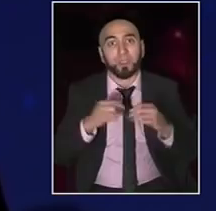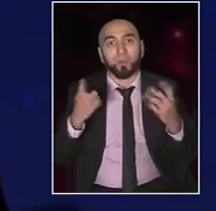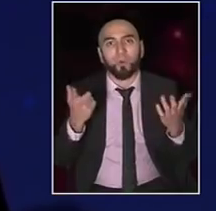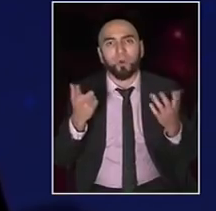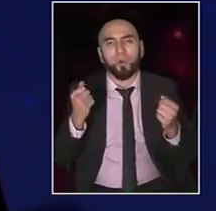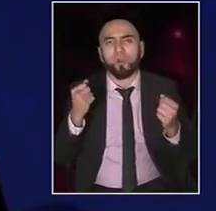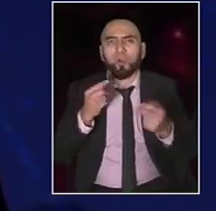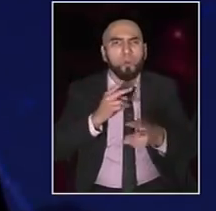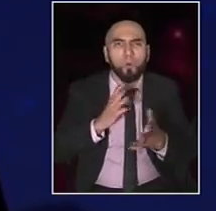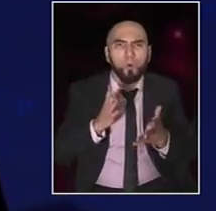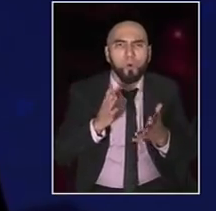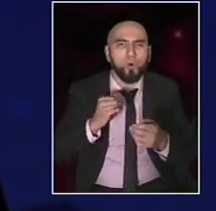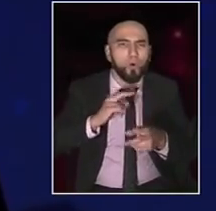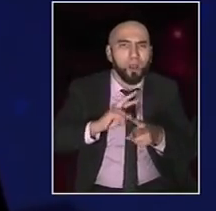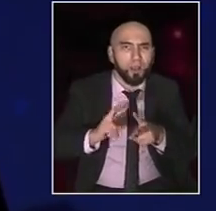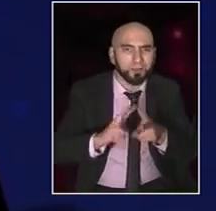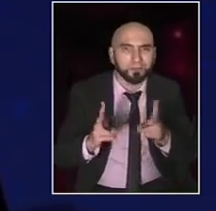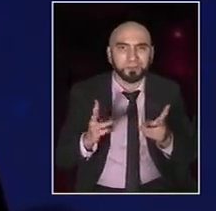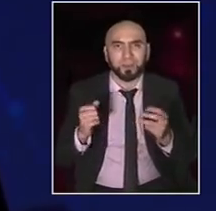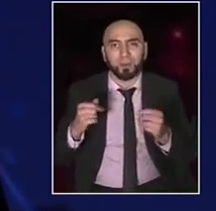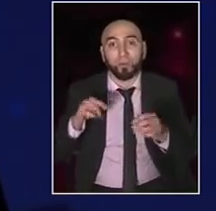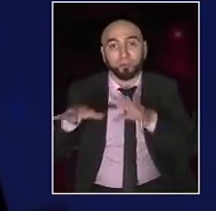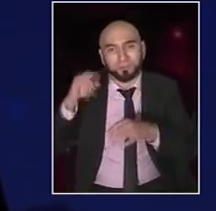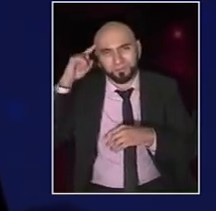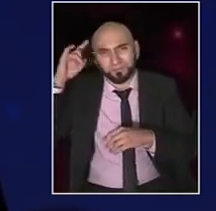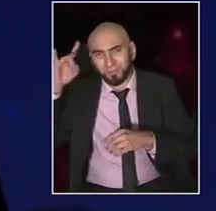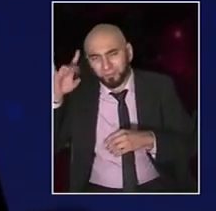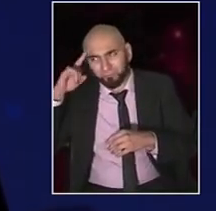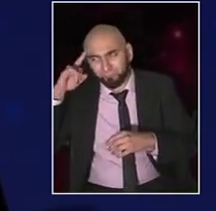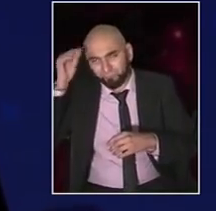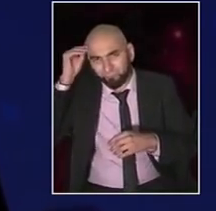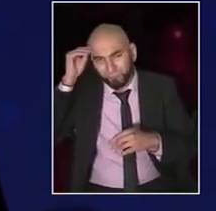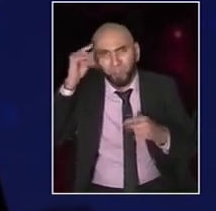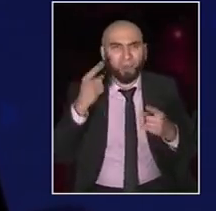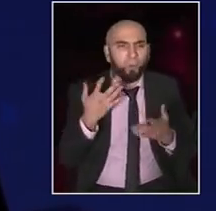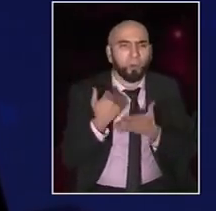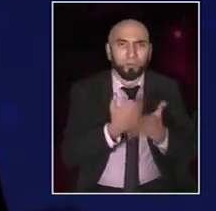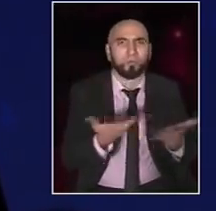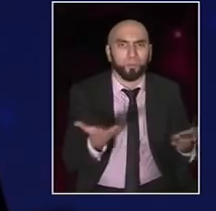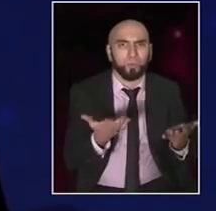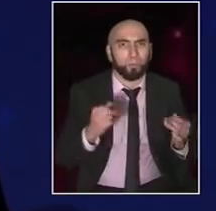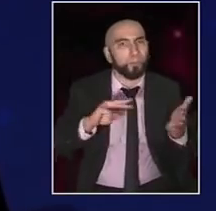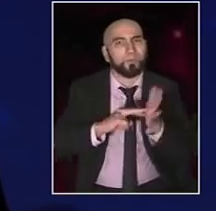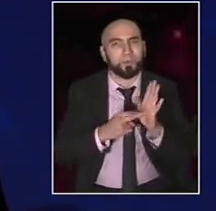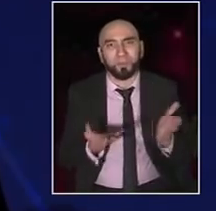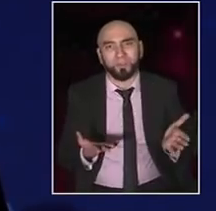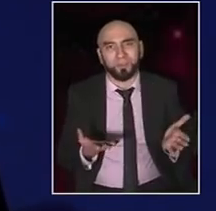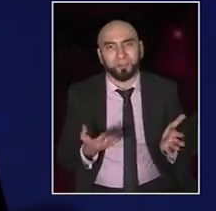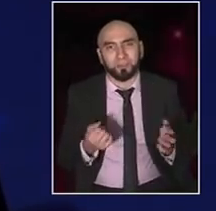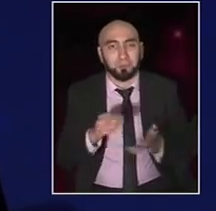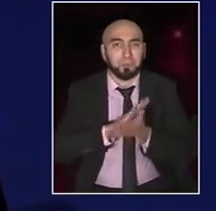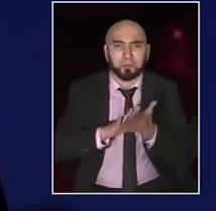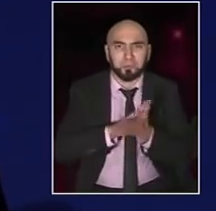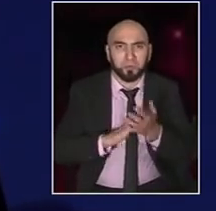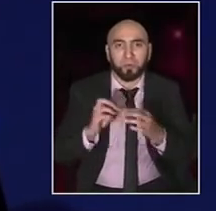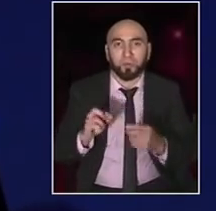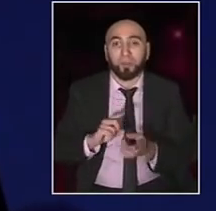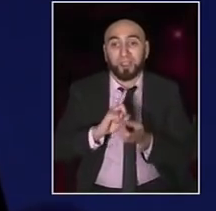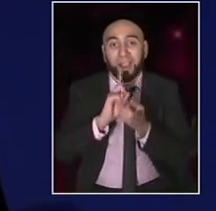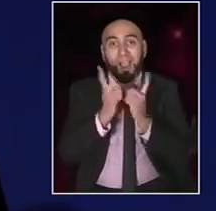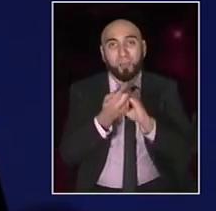conocimientos generados por los investigadores para resolver problemas urgentes que enfrentamos actualmente, como el cambio climático,